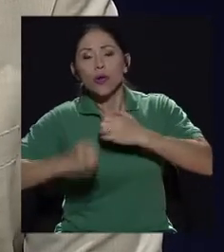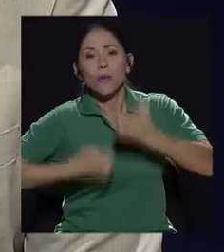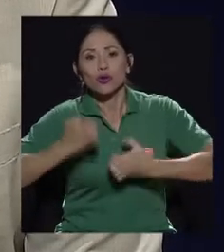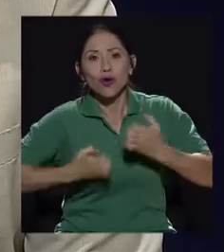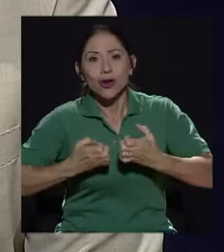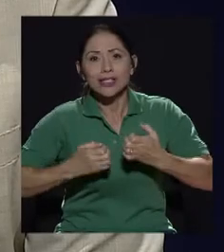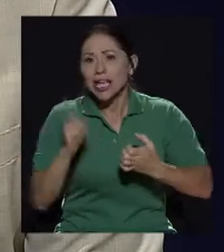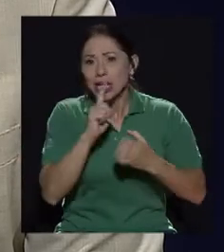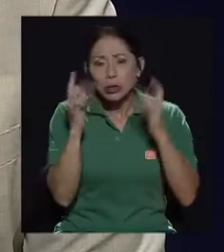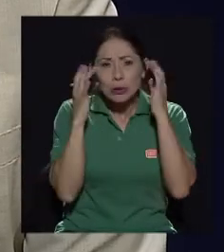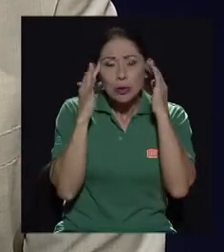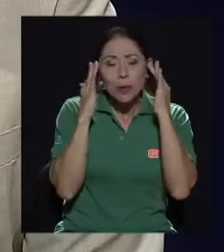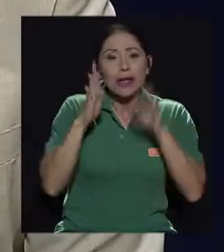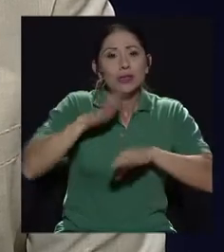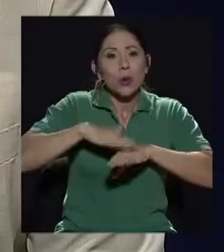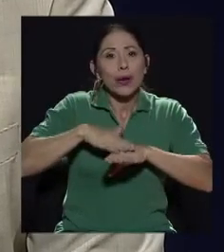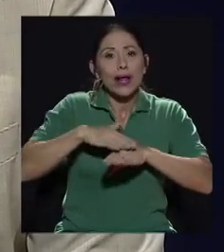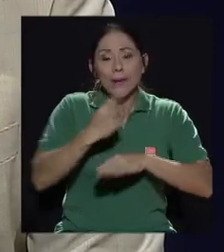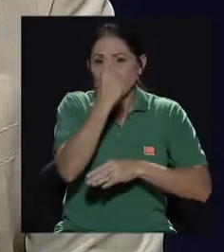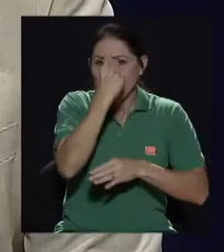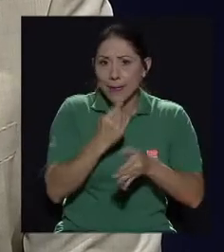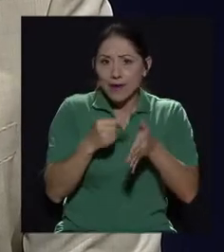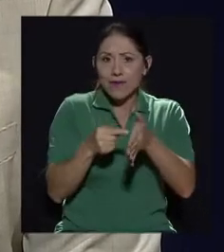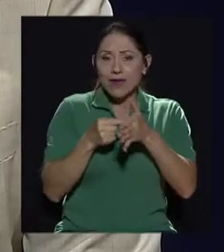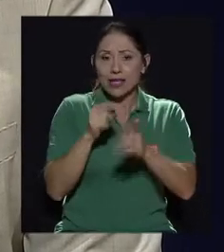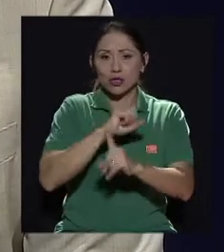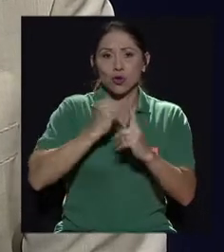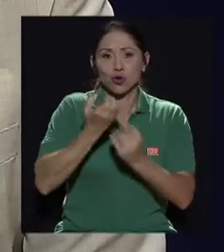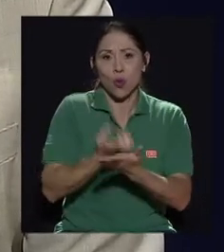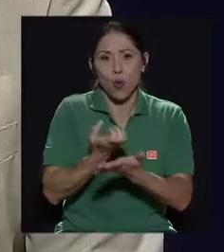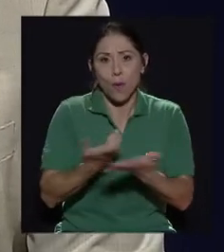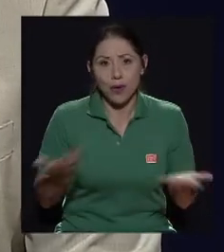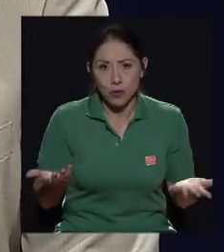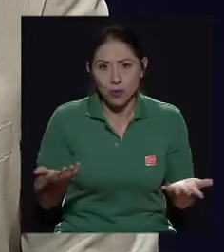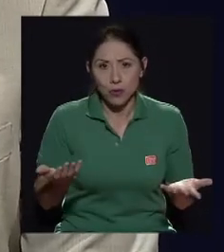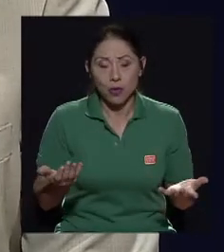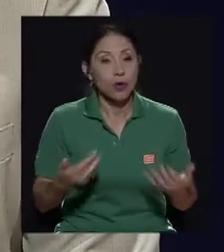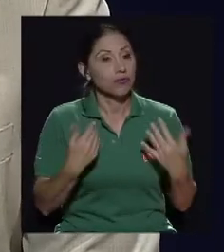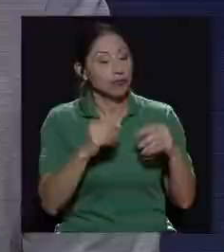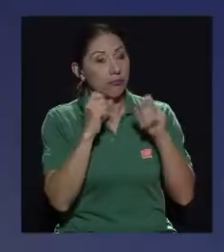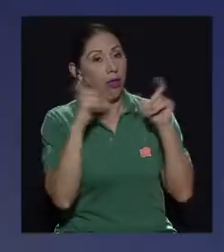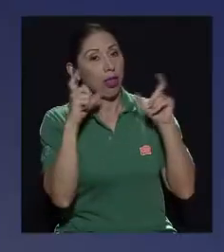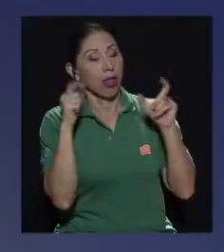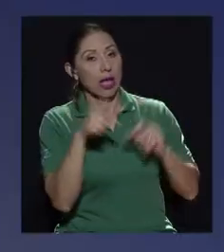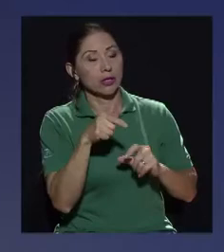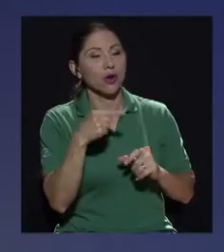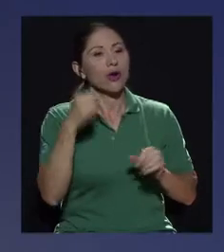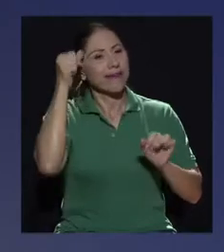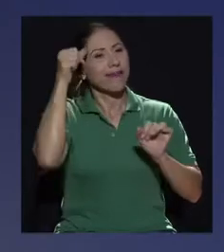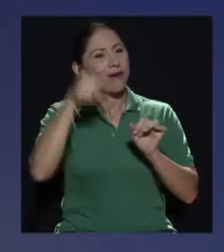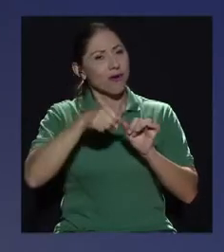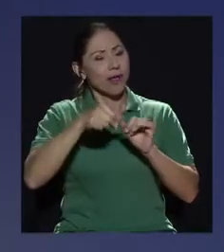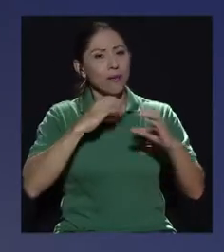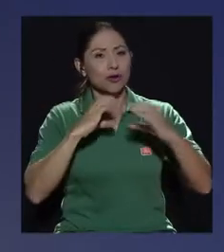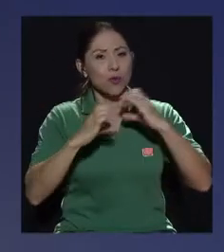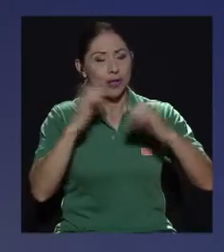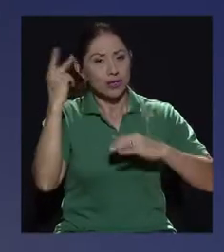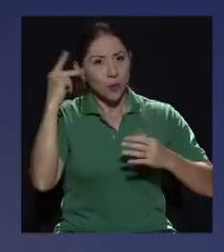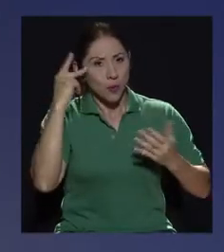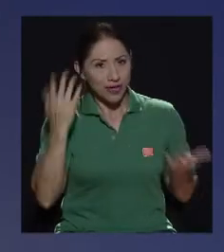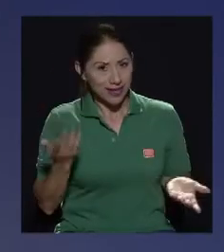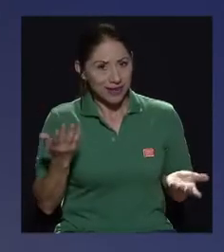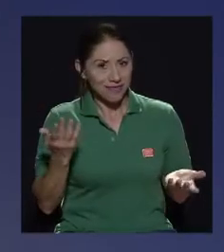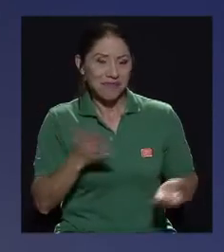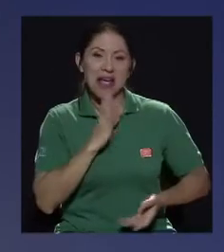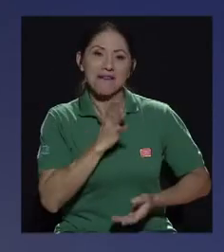emociones que es sobre los perfiles socioeconómicos cuando hace un estudio increíble eso porque si recordamos en